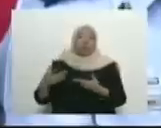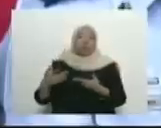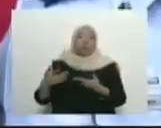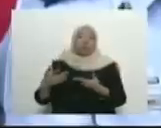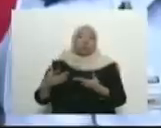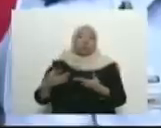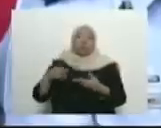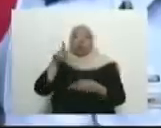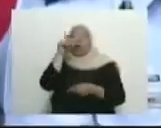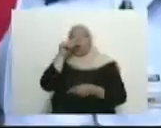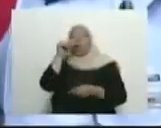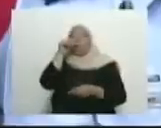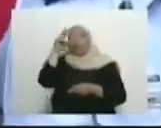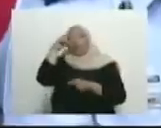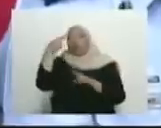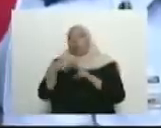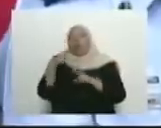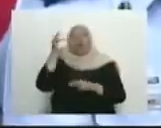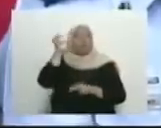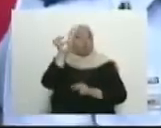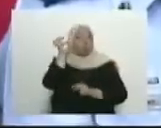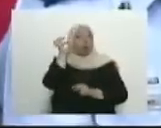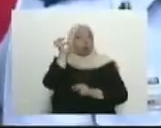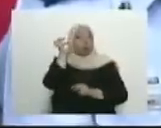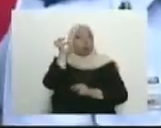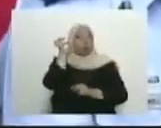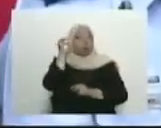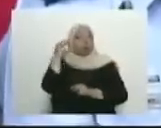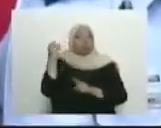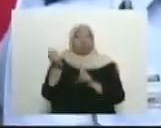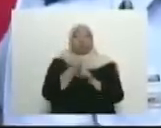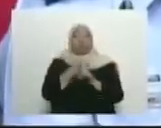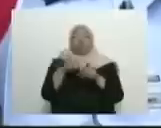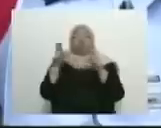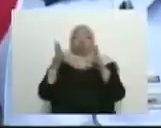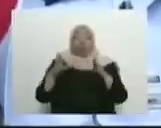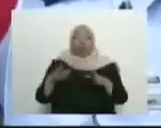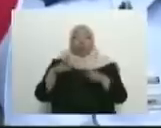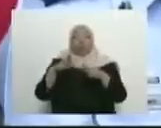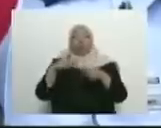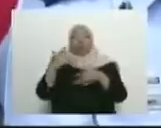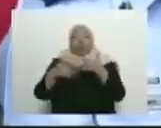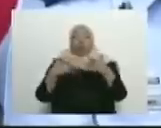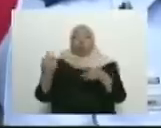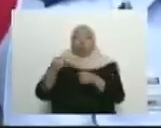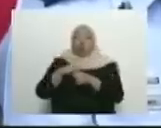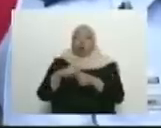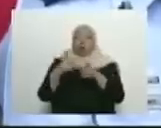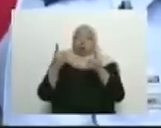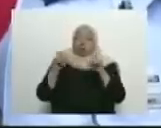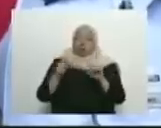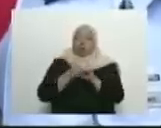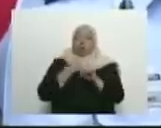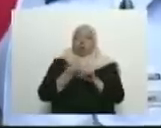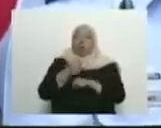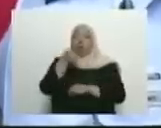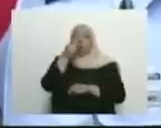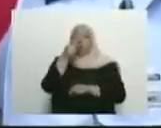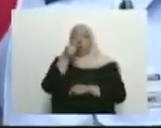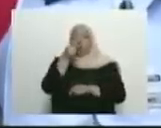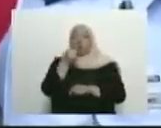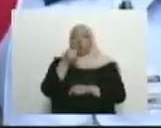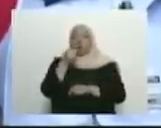Son unos hombres y unas mujeres muy arrojadas, muy intrépidas. Son hombres con